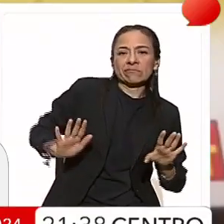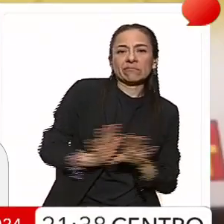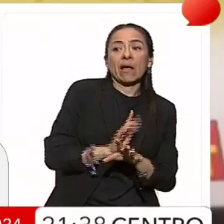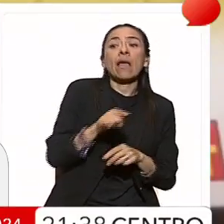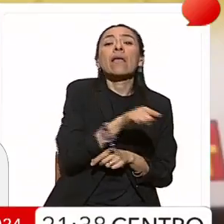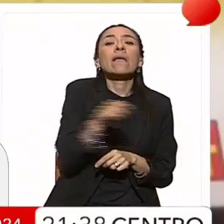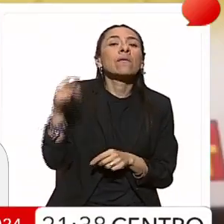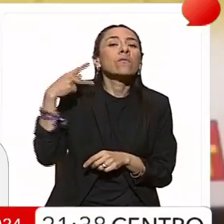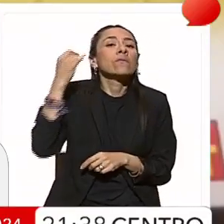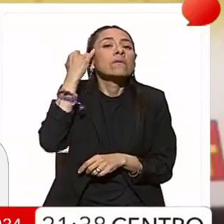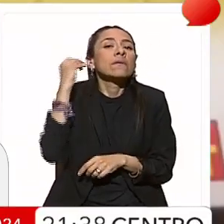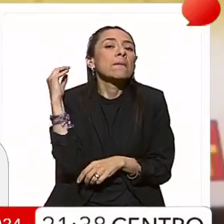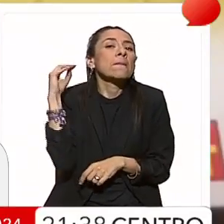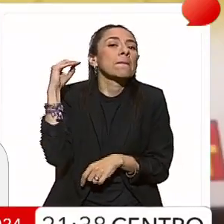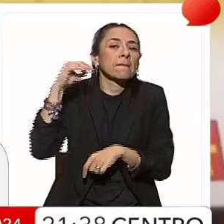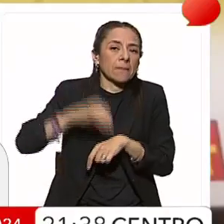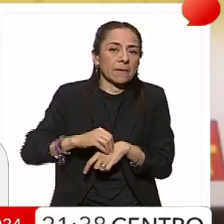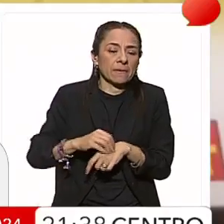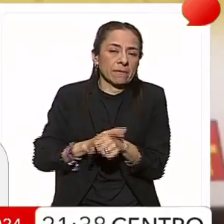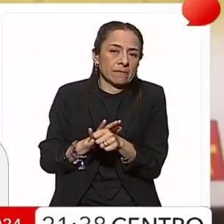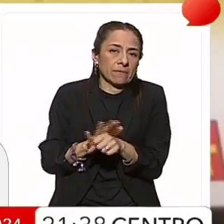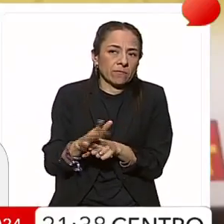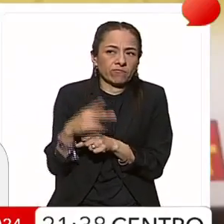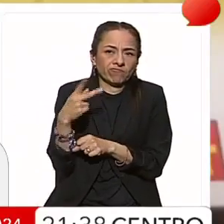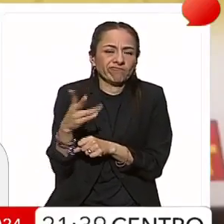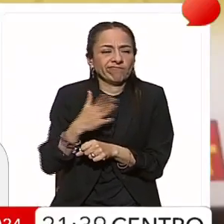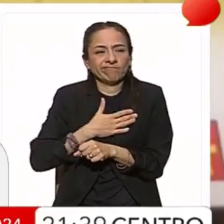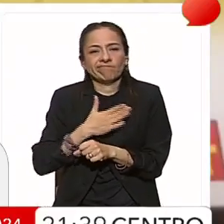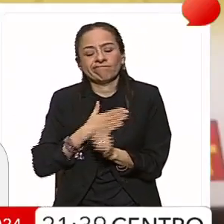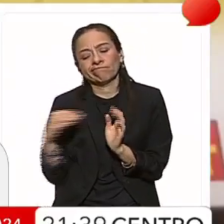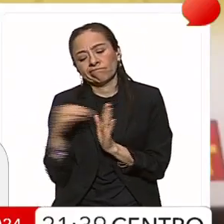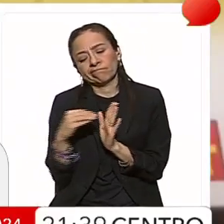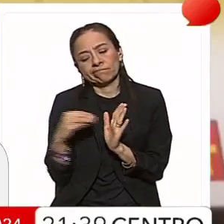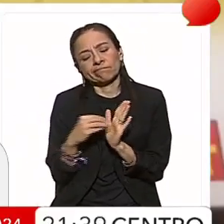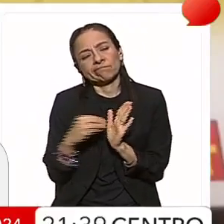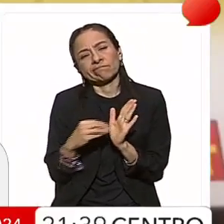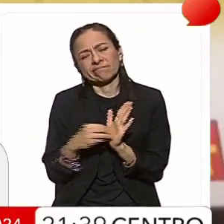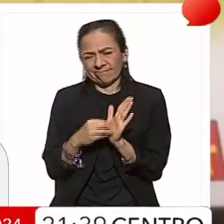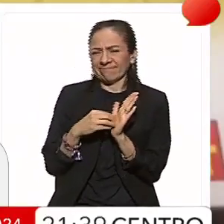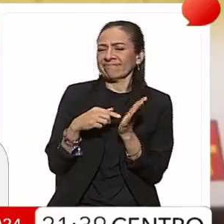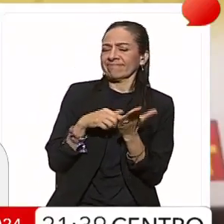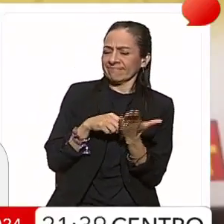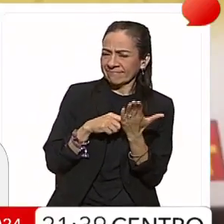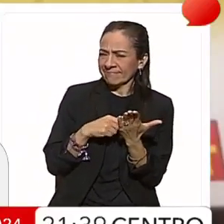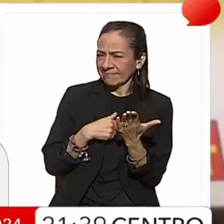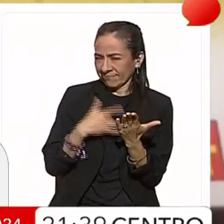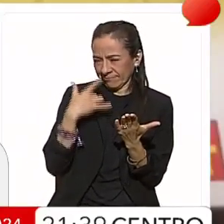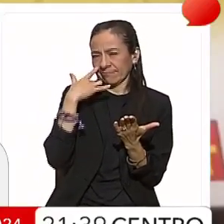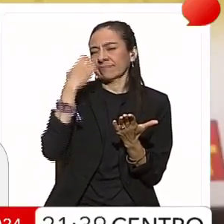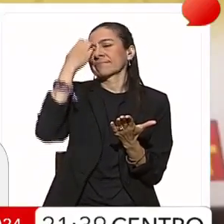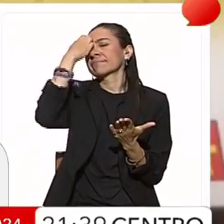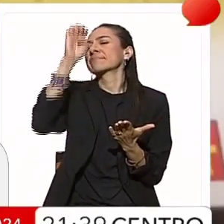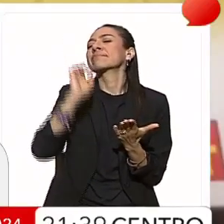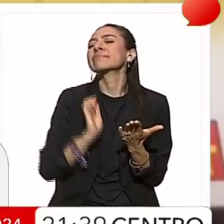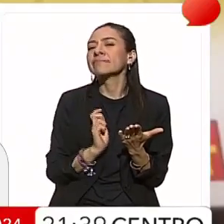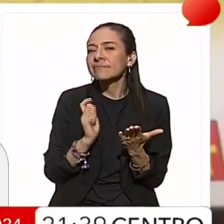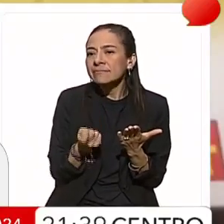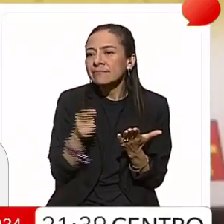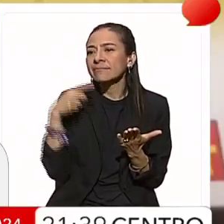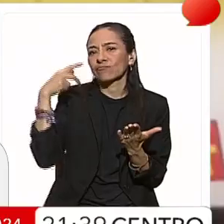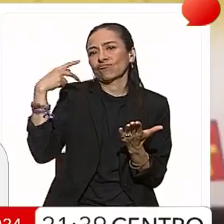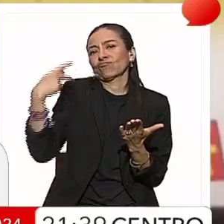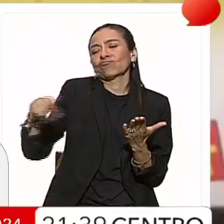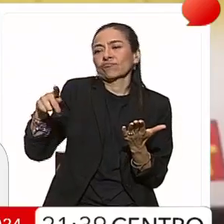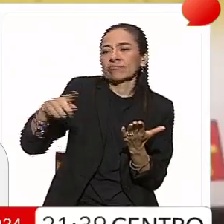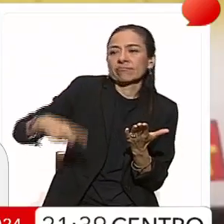ellos a atribuciones que curiosamente todas corresponden con facilitarles la tarea